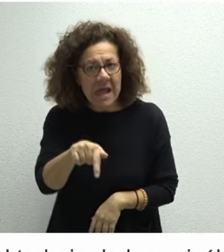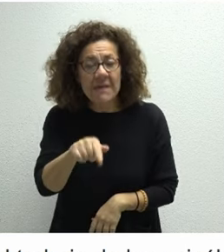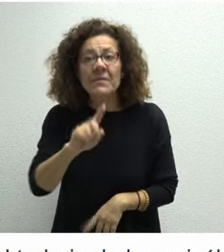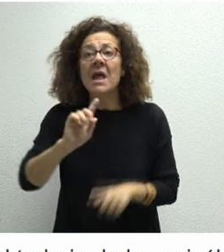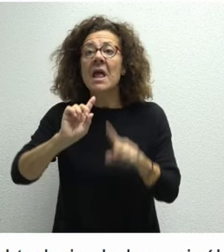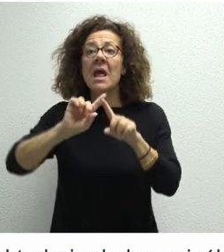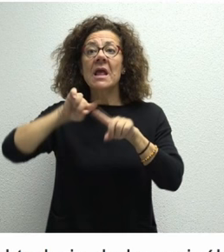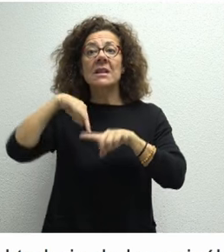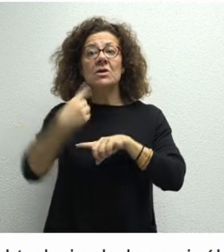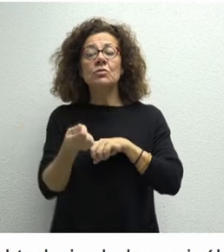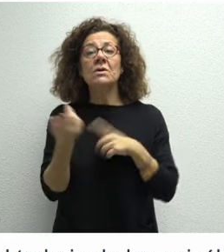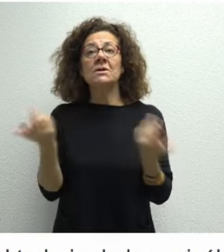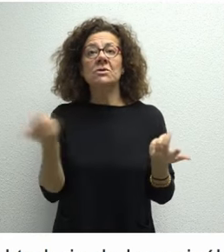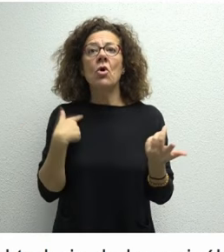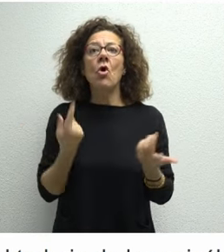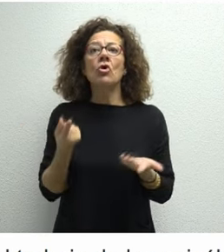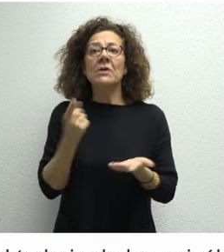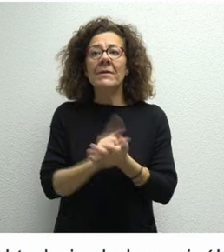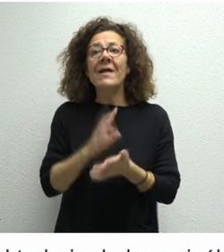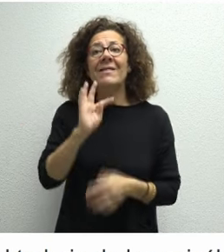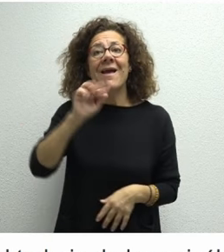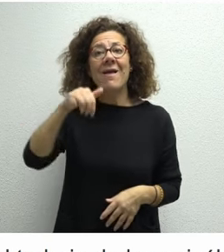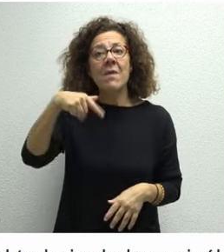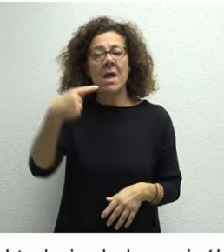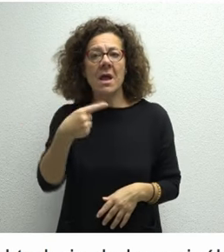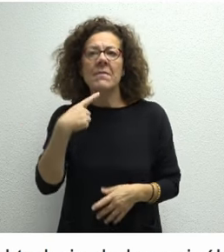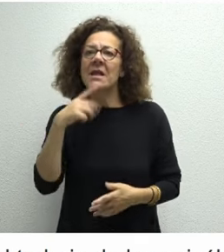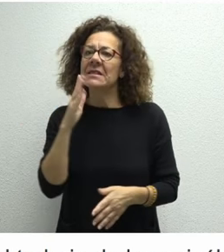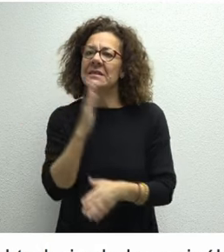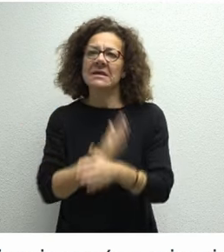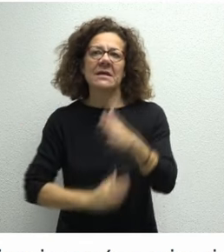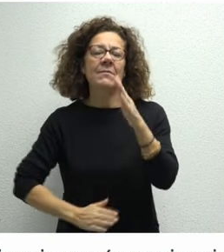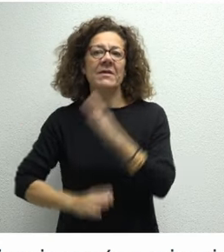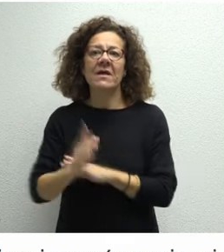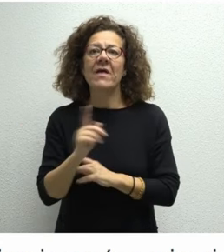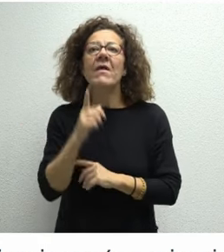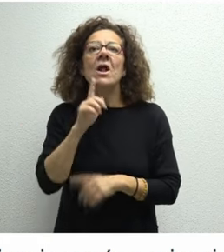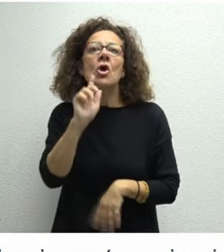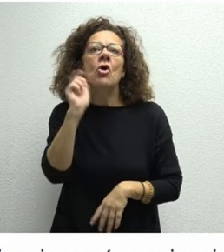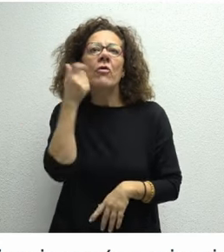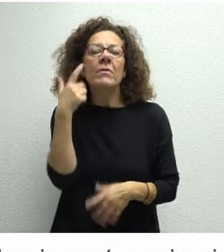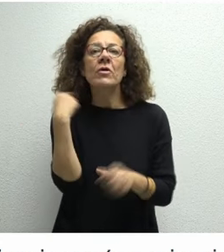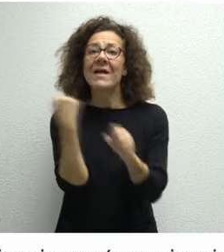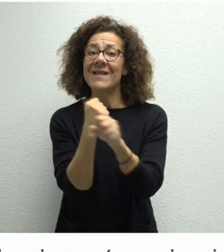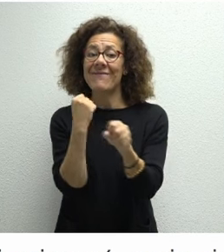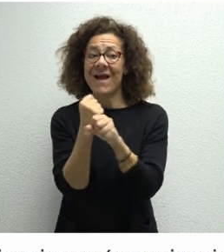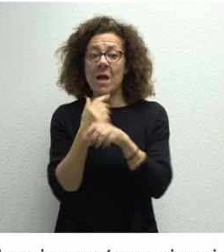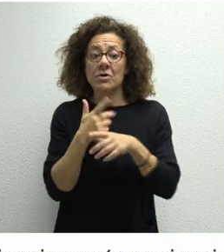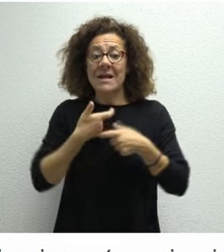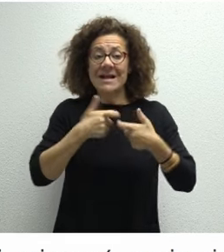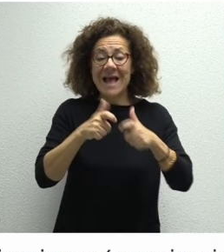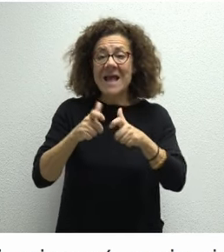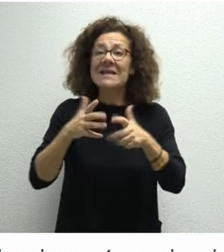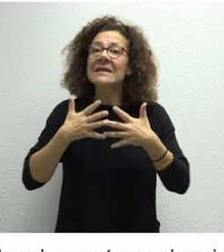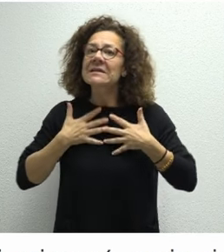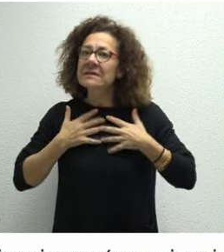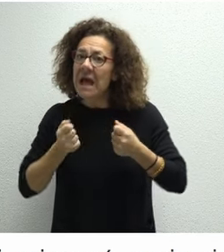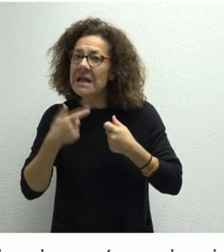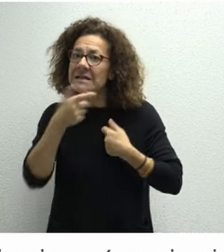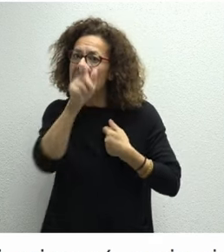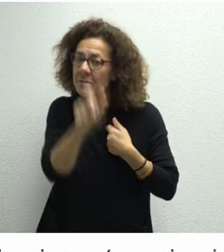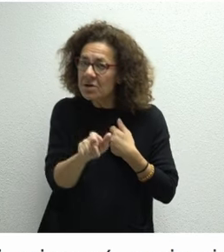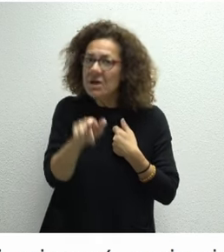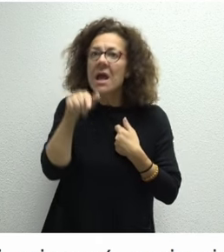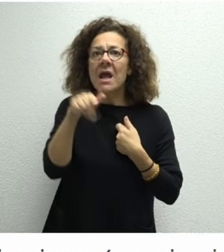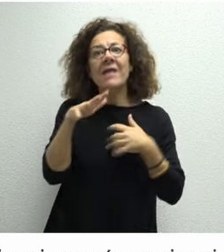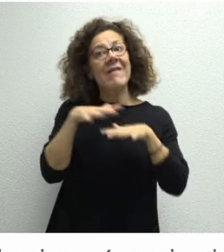luego nuevamente mg en discapacidad el concepto de recuperación trabajemos desde las áreas sanas del individuo